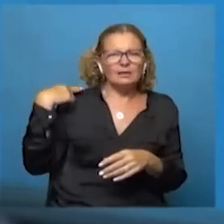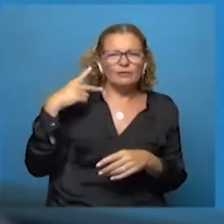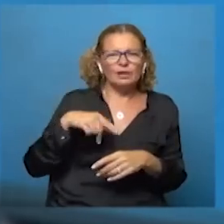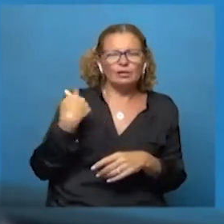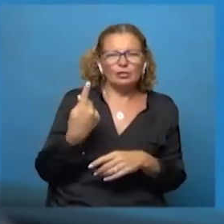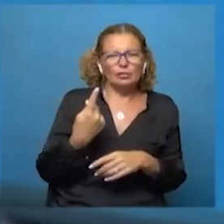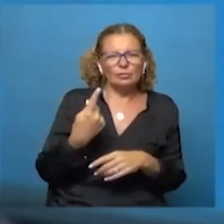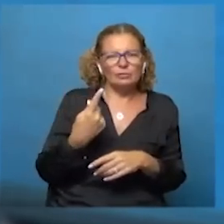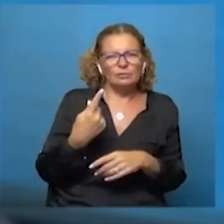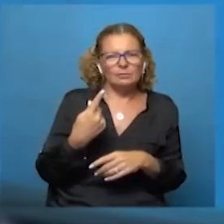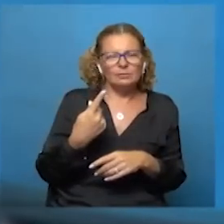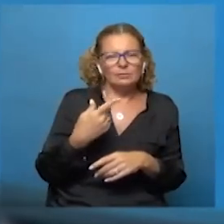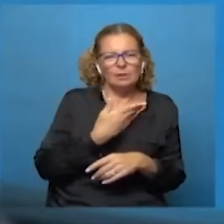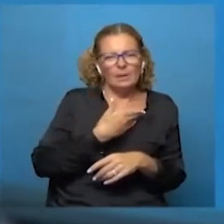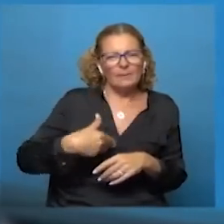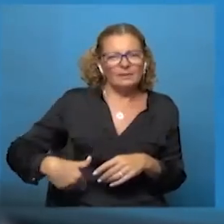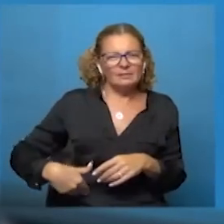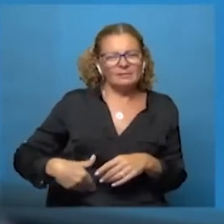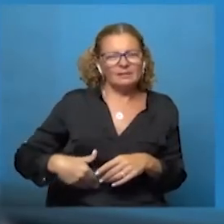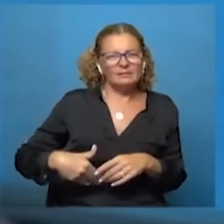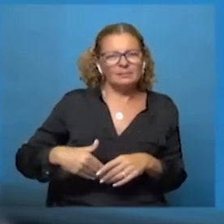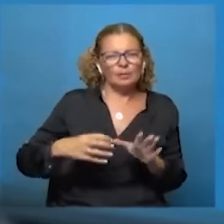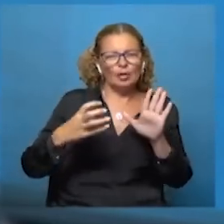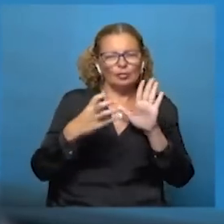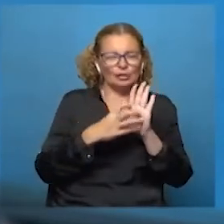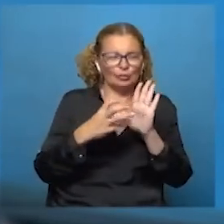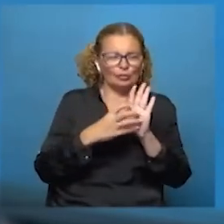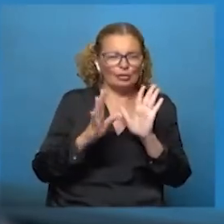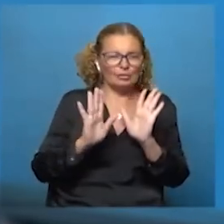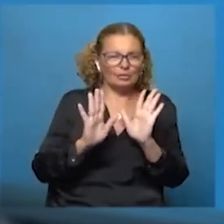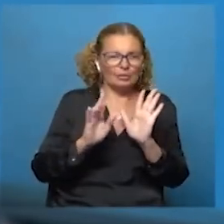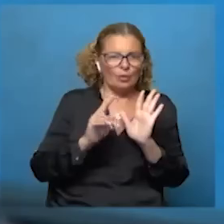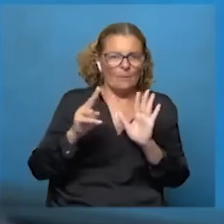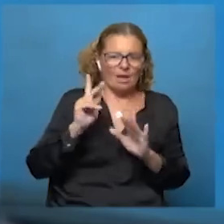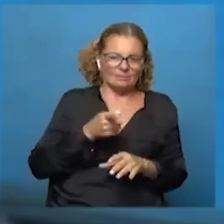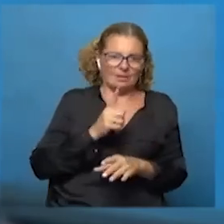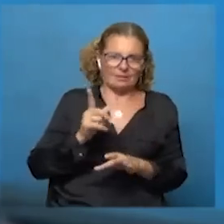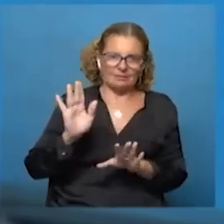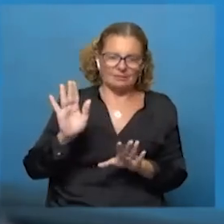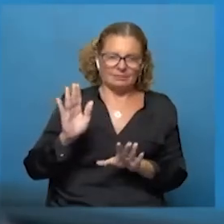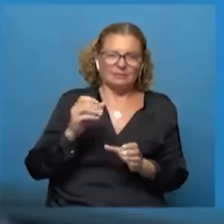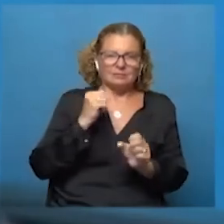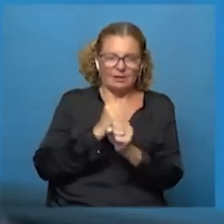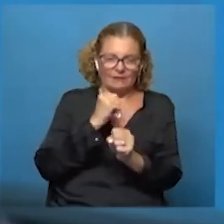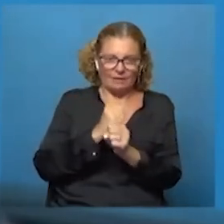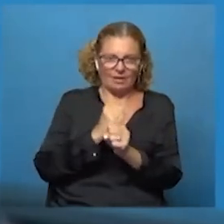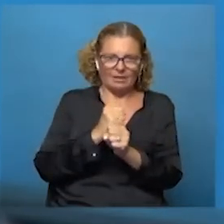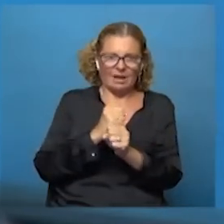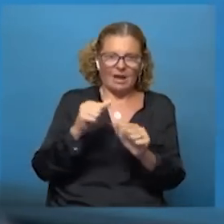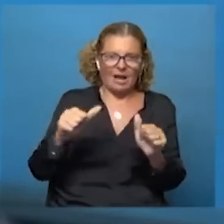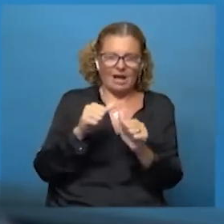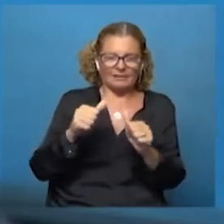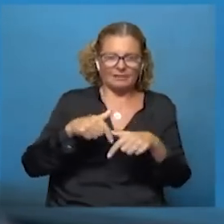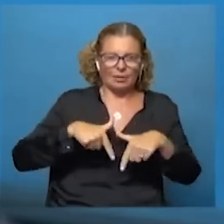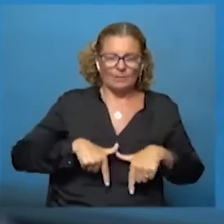nosotros presidente por Constitución no manda o sea trabaja gestiona con